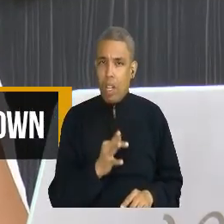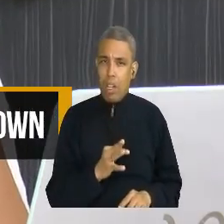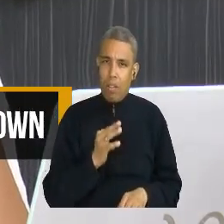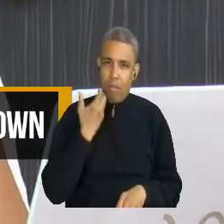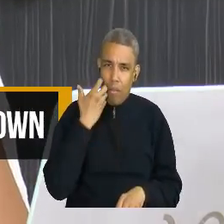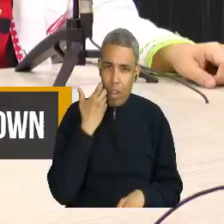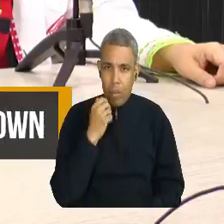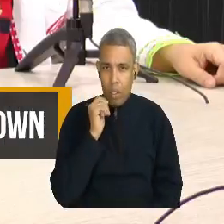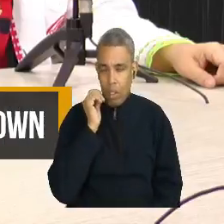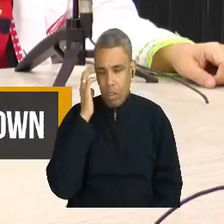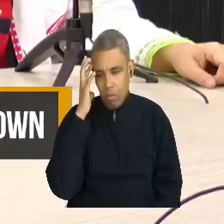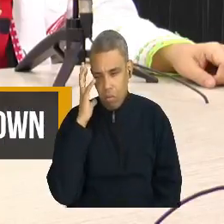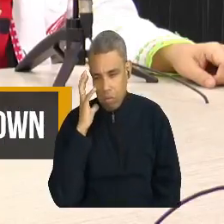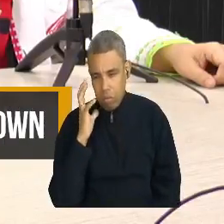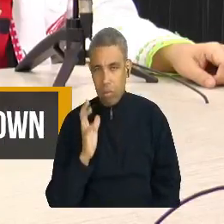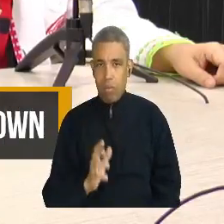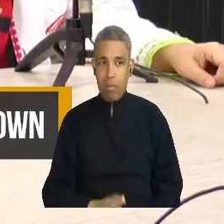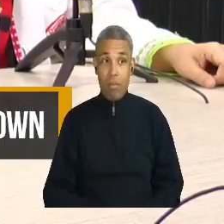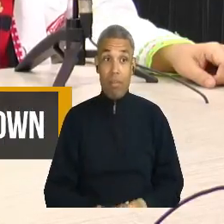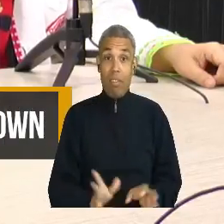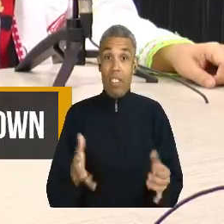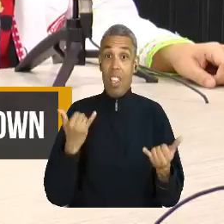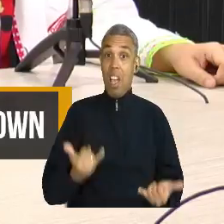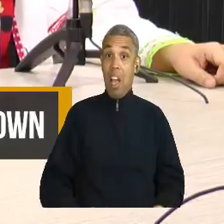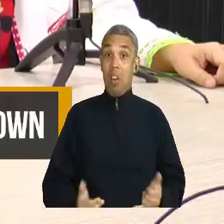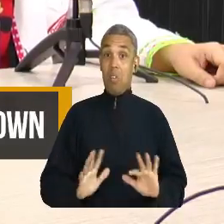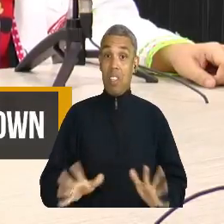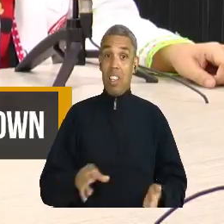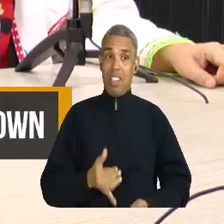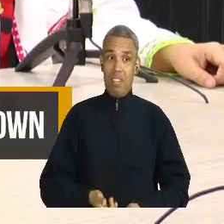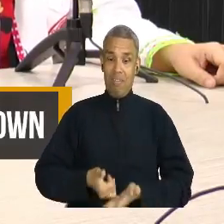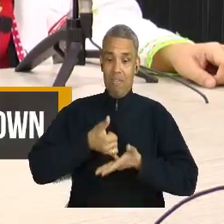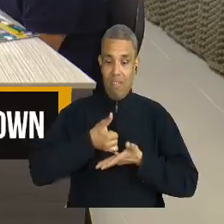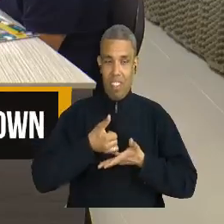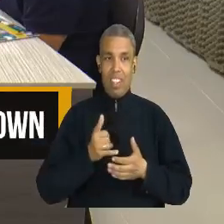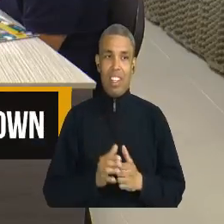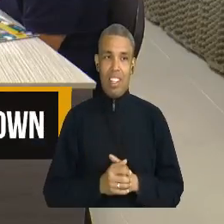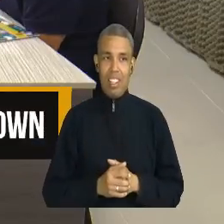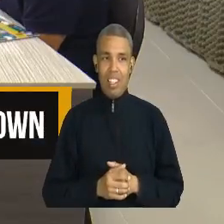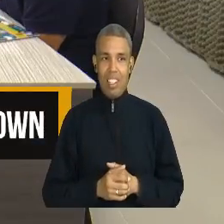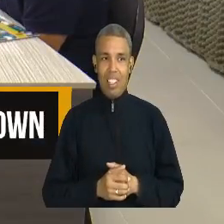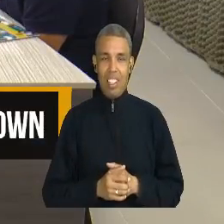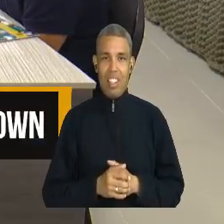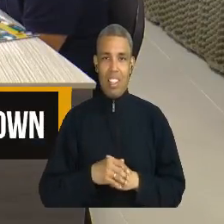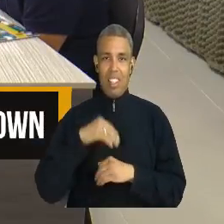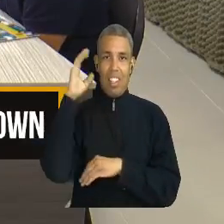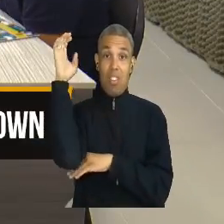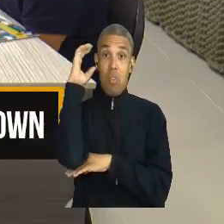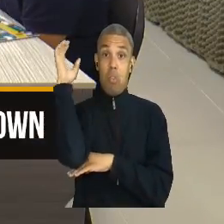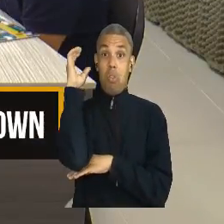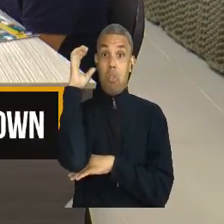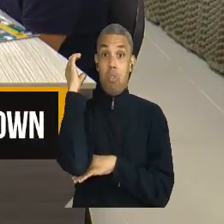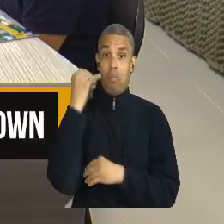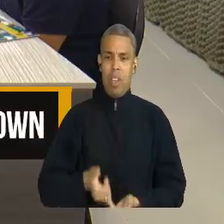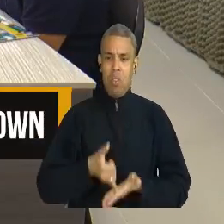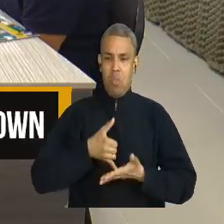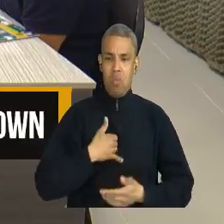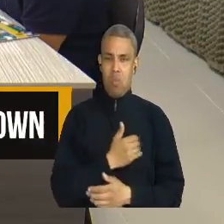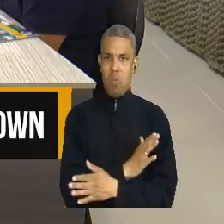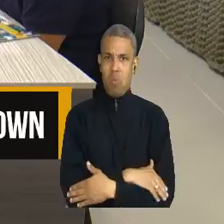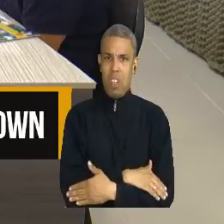Nos acabamos de ganar un premio. ¿Sí? ¿Cuál premio? El premio del grande, del colombiano ejemplar. En la